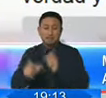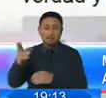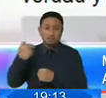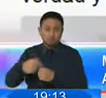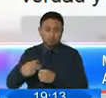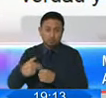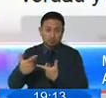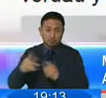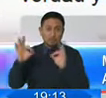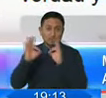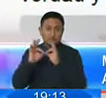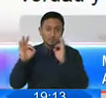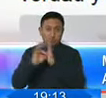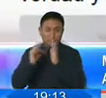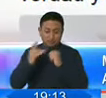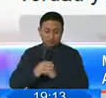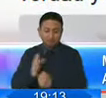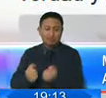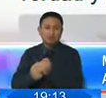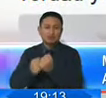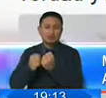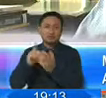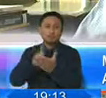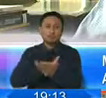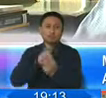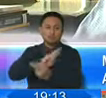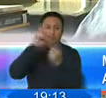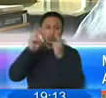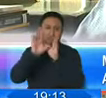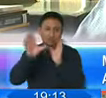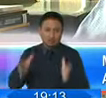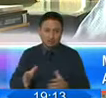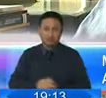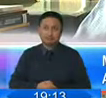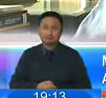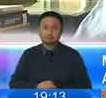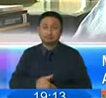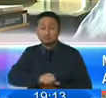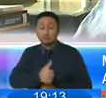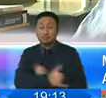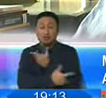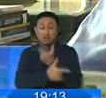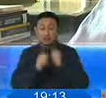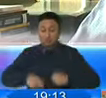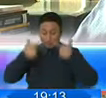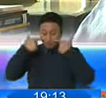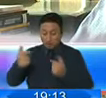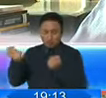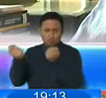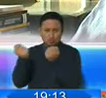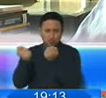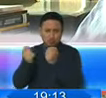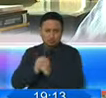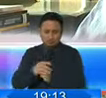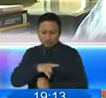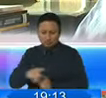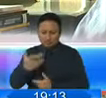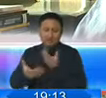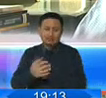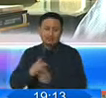digitales quienes apoyan al proyecto de la Revolución Ciudadana. En otros países se regula para que no exista publicaciones de abuso